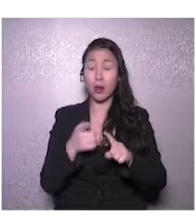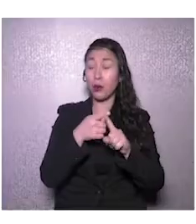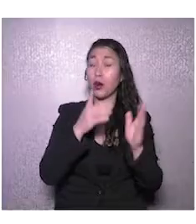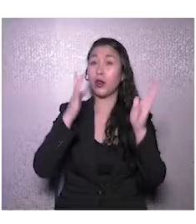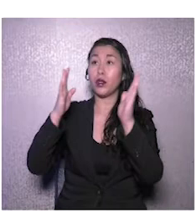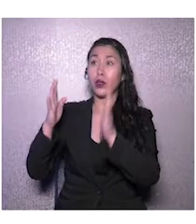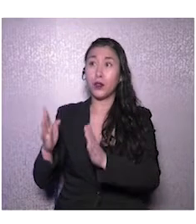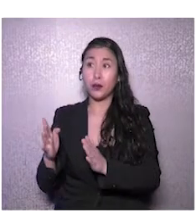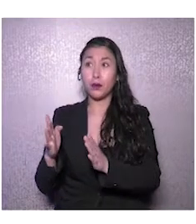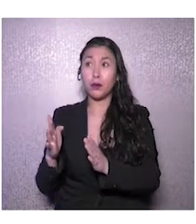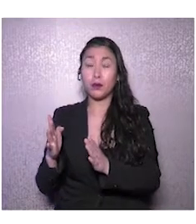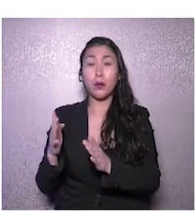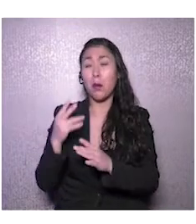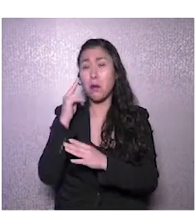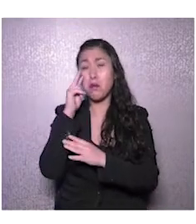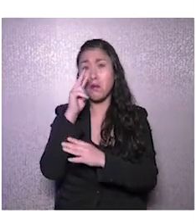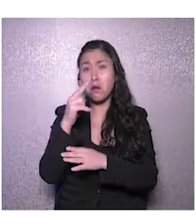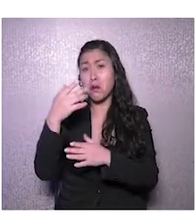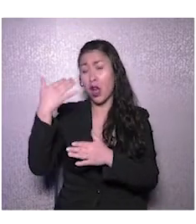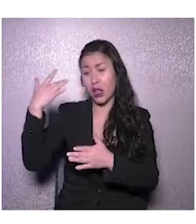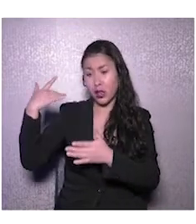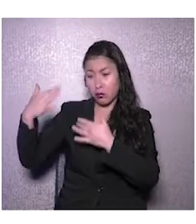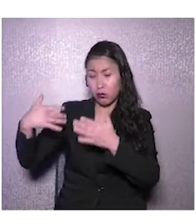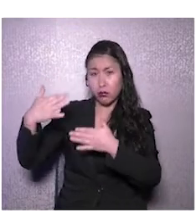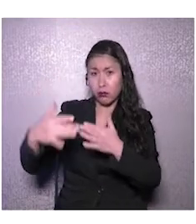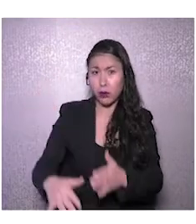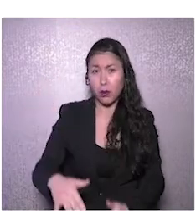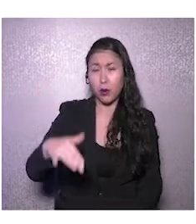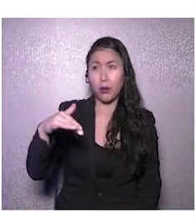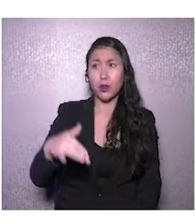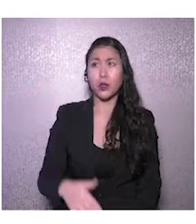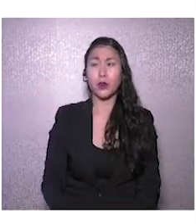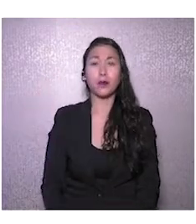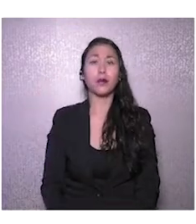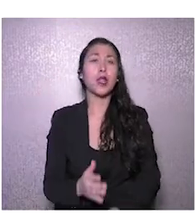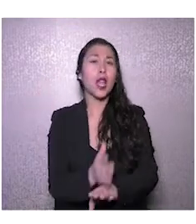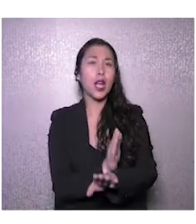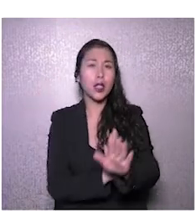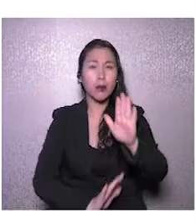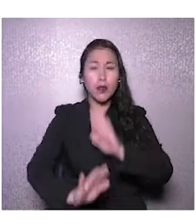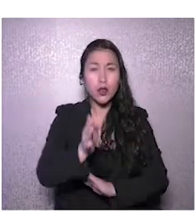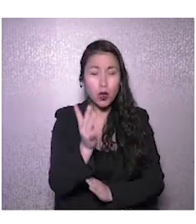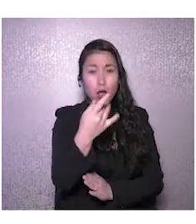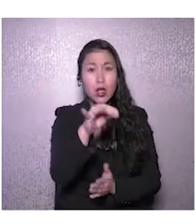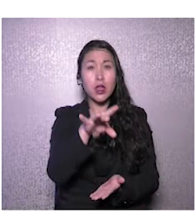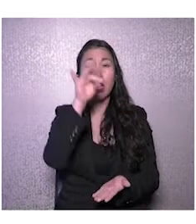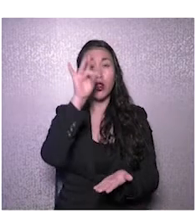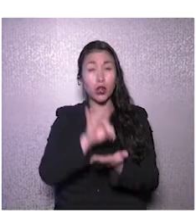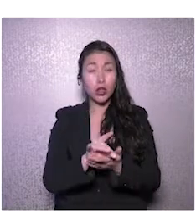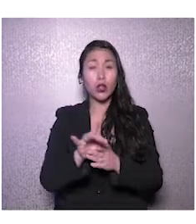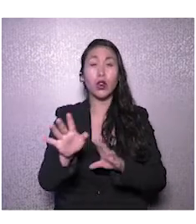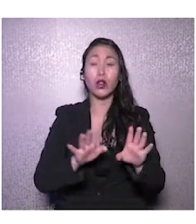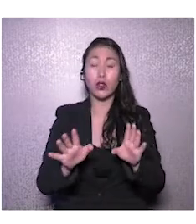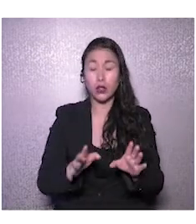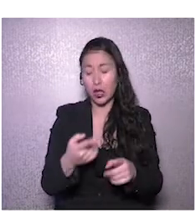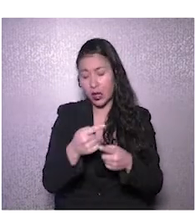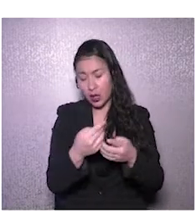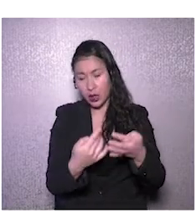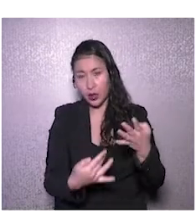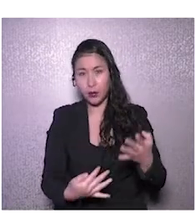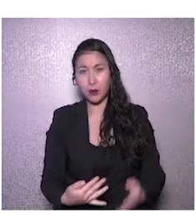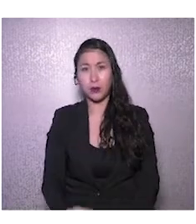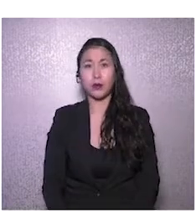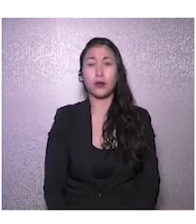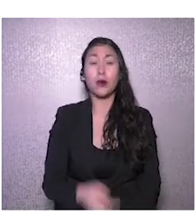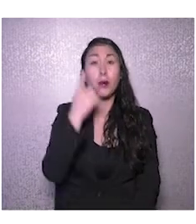el conocimiento que habían adquirido durante su formación. Protocolos de prevención, diagnóstico, tratamiento, etc.